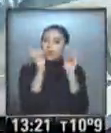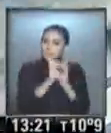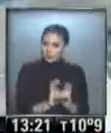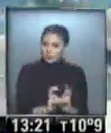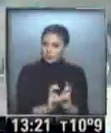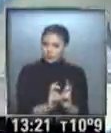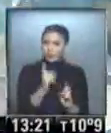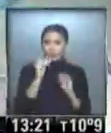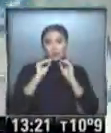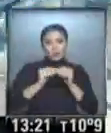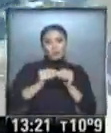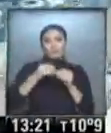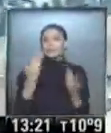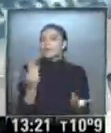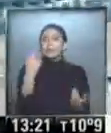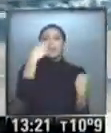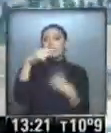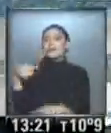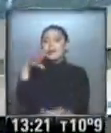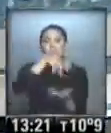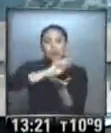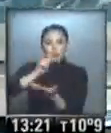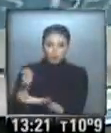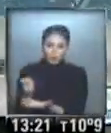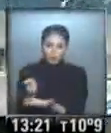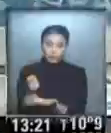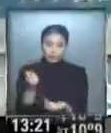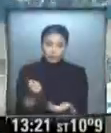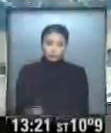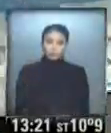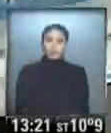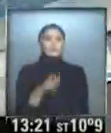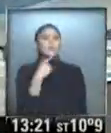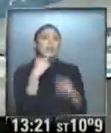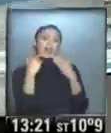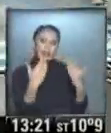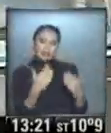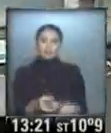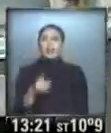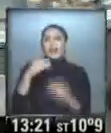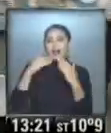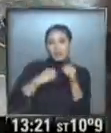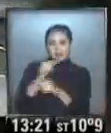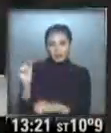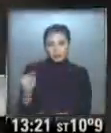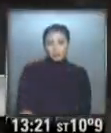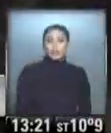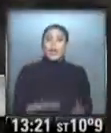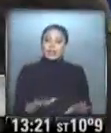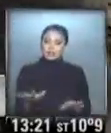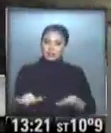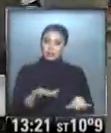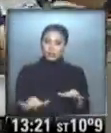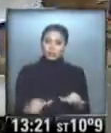las causas, en los distintos juzgados en realidad. Rectora, muchísimas gracias. Gracias, hasta luego. La situación también